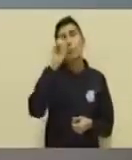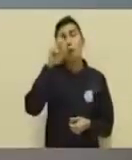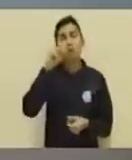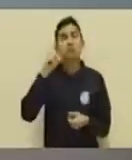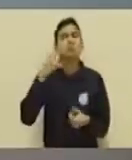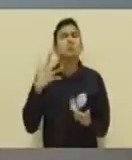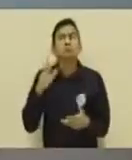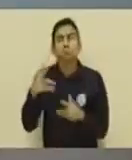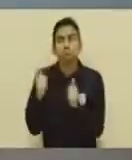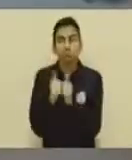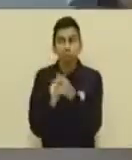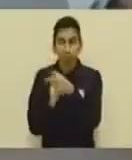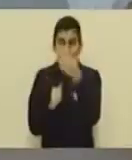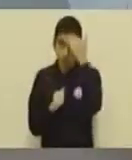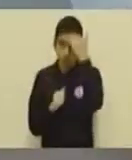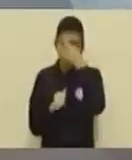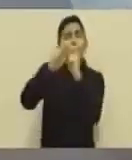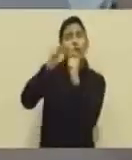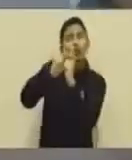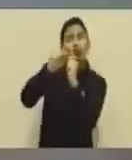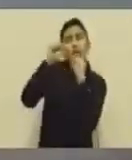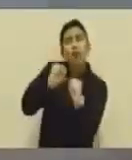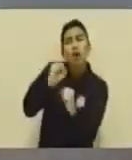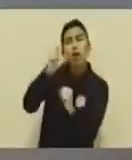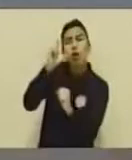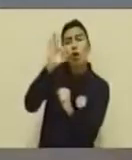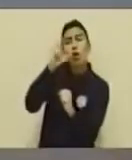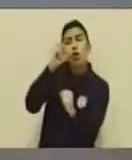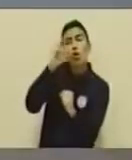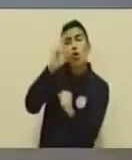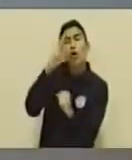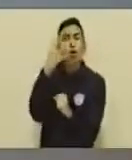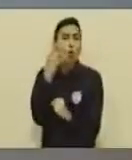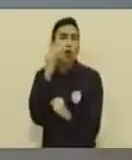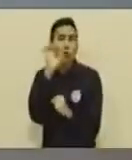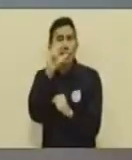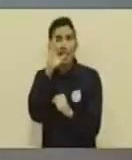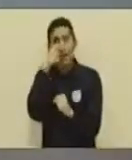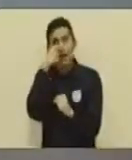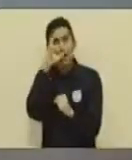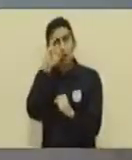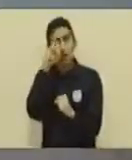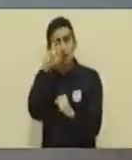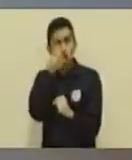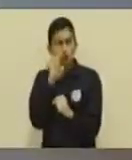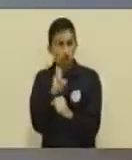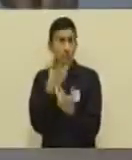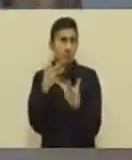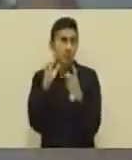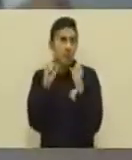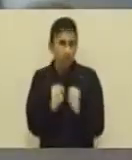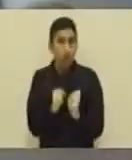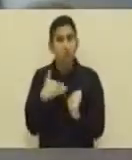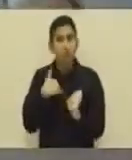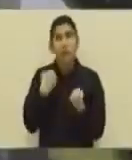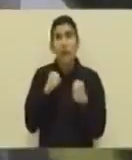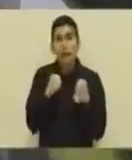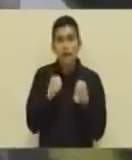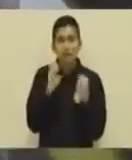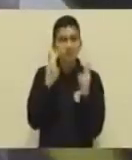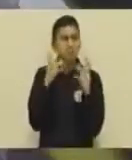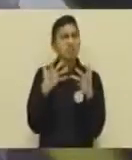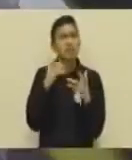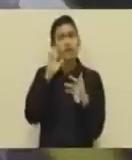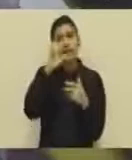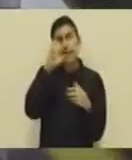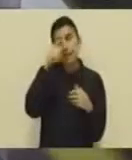mediante puntitos, pues vamos a colocar esos 4 electrones que vienen a ser los